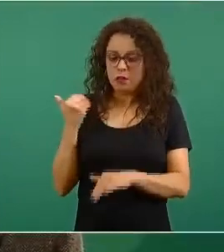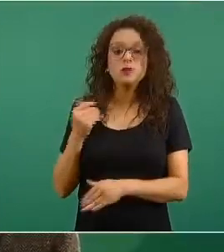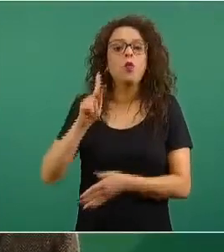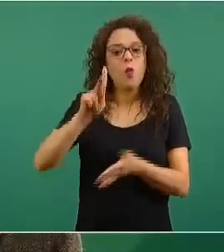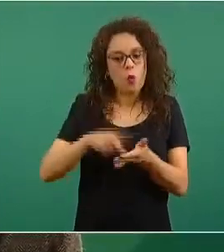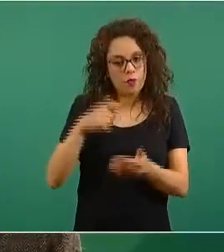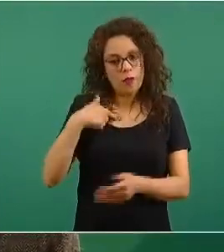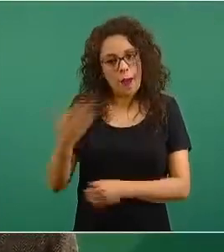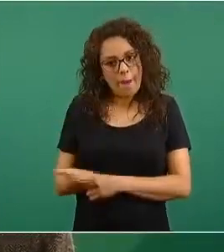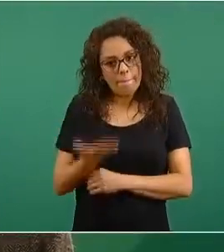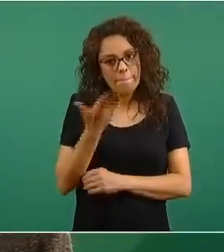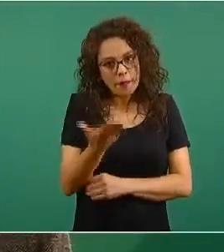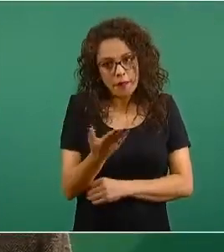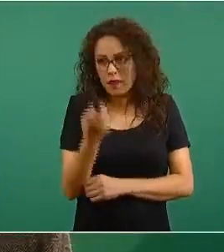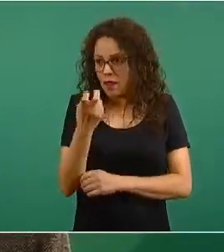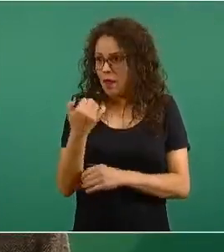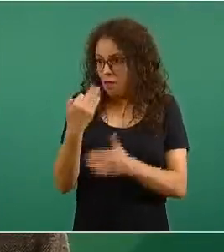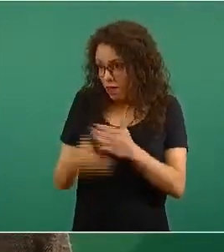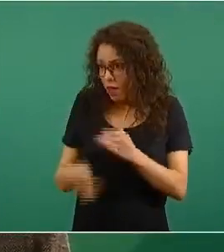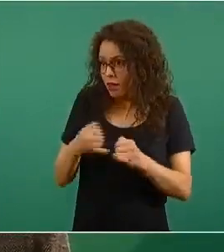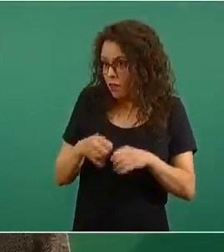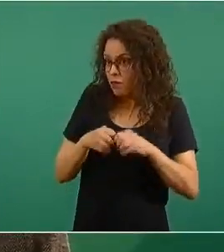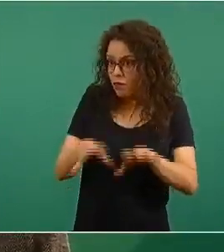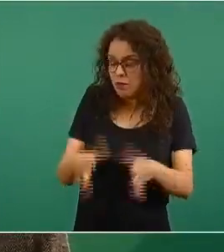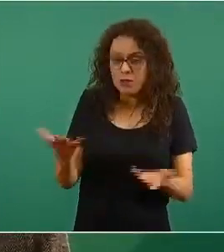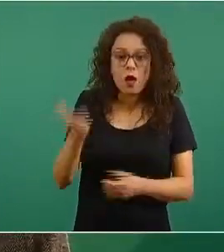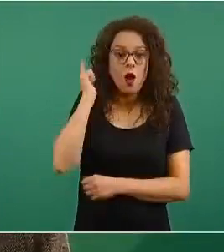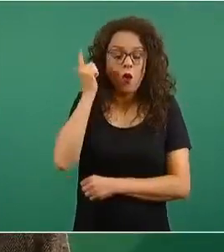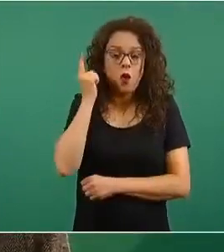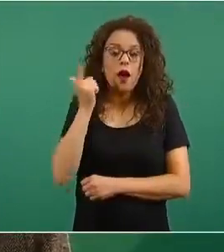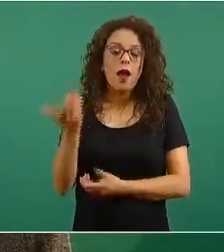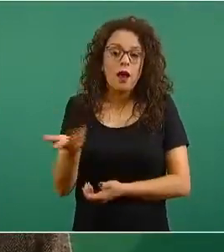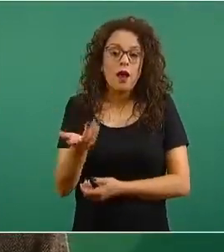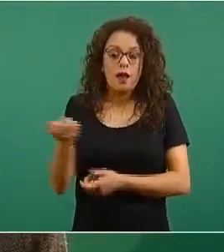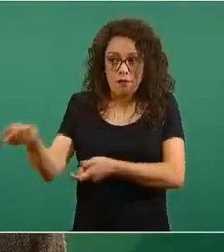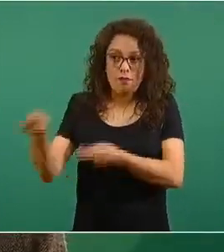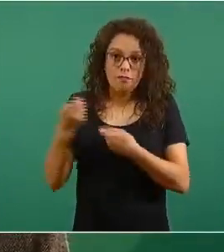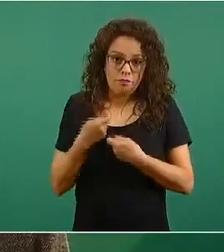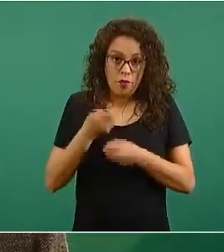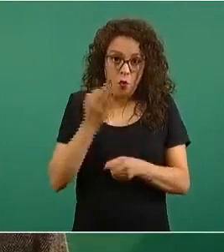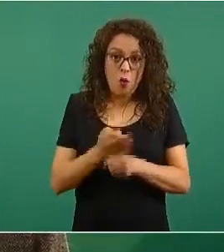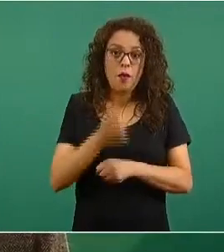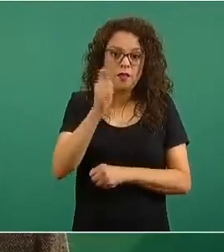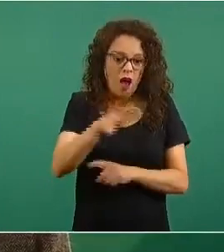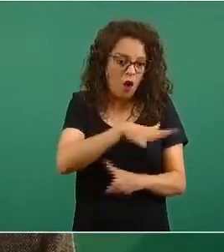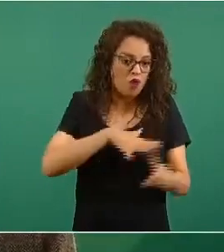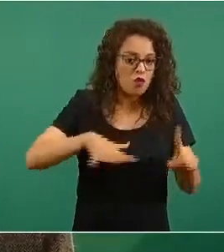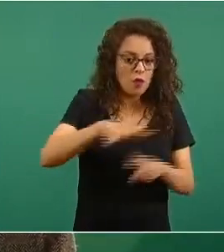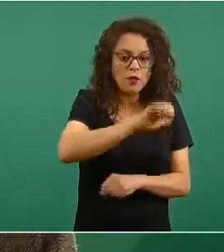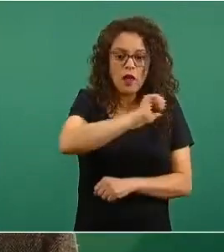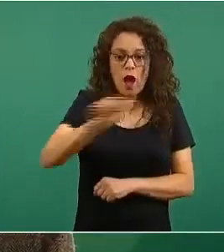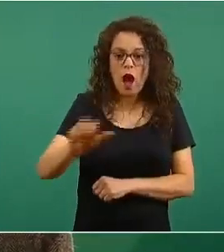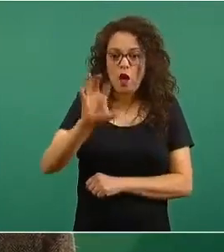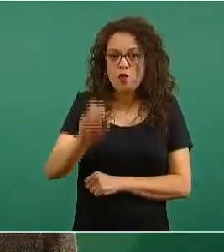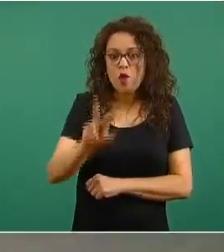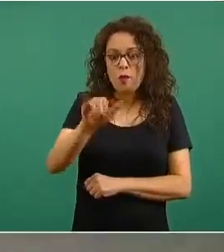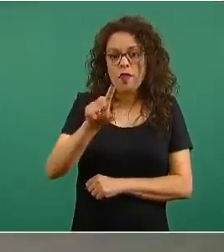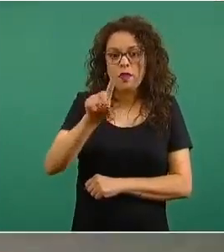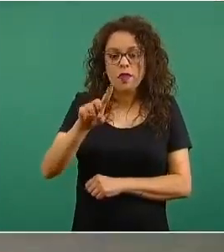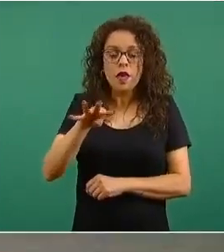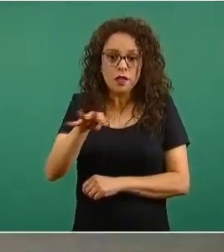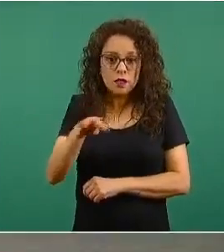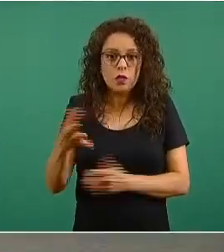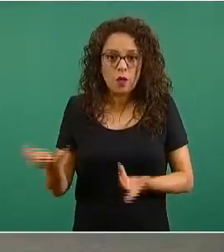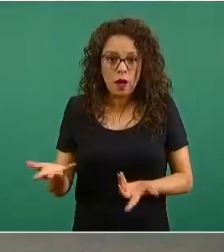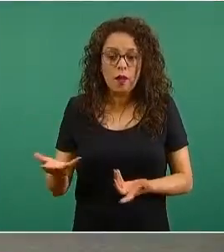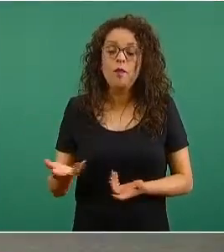nuevamente información al respecto y esperamos que ahora en el contexto de COVID-19 y el programa de vacunación logremos tener una